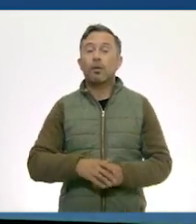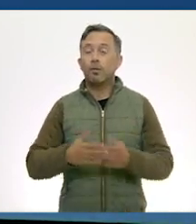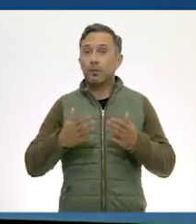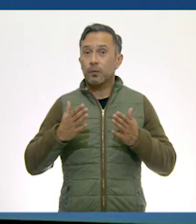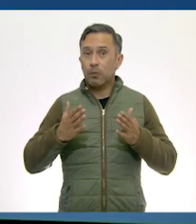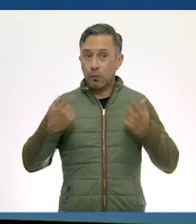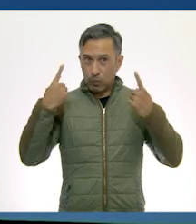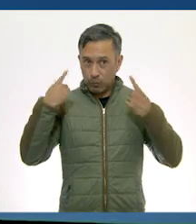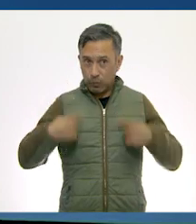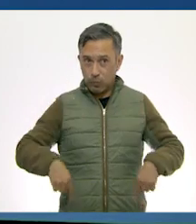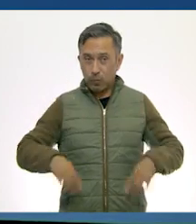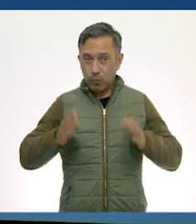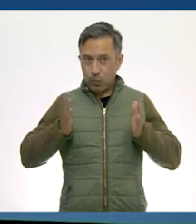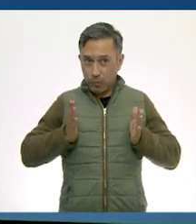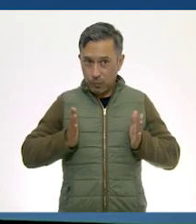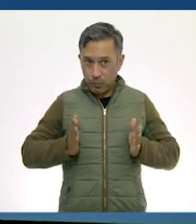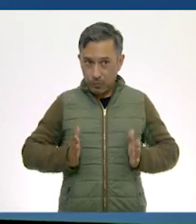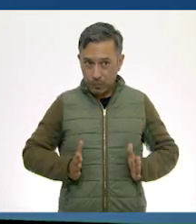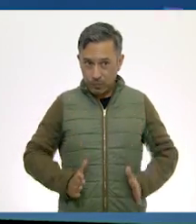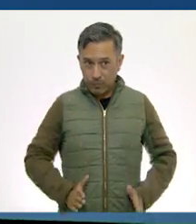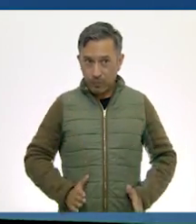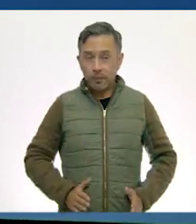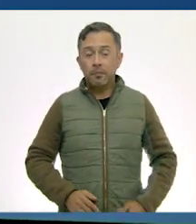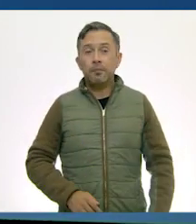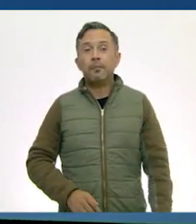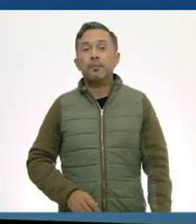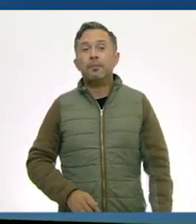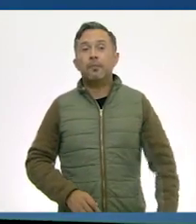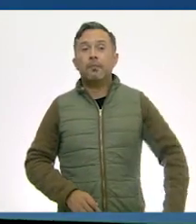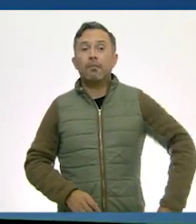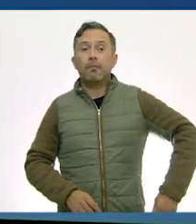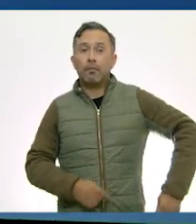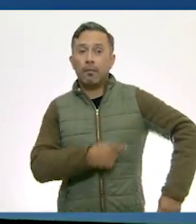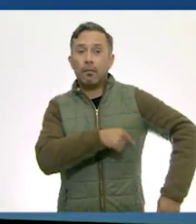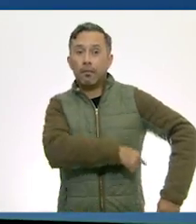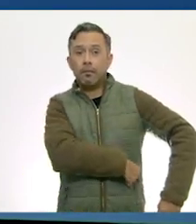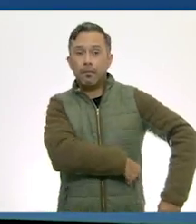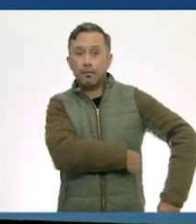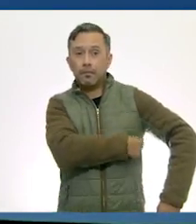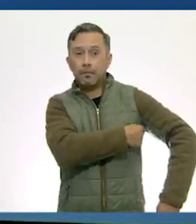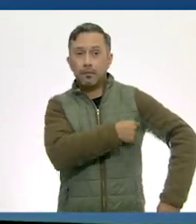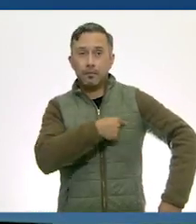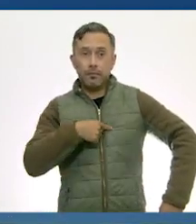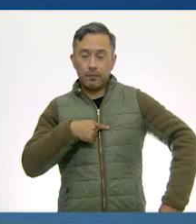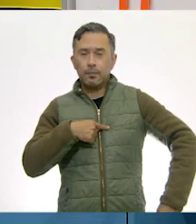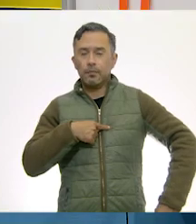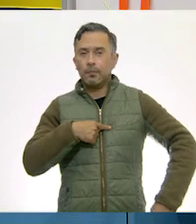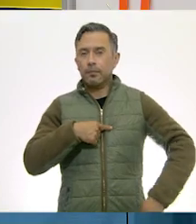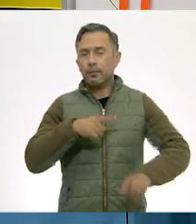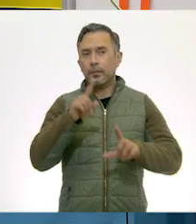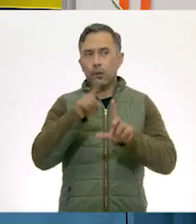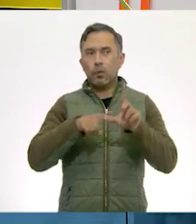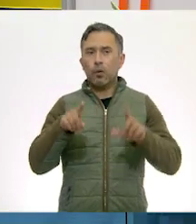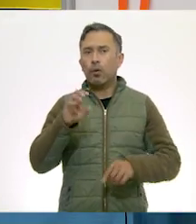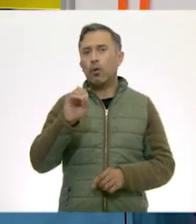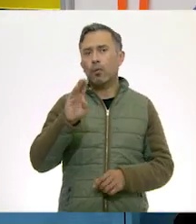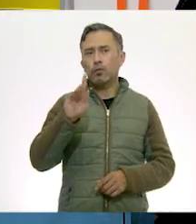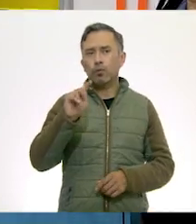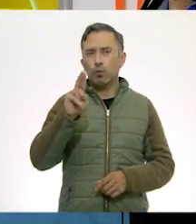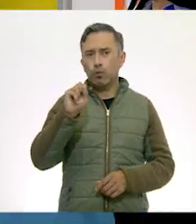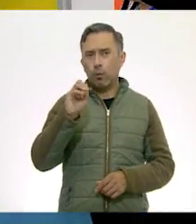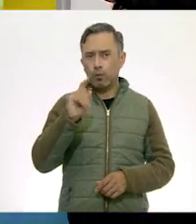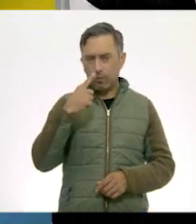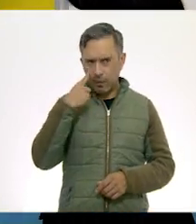una recta y alzas el brazo para formar un ángulo obtuso. Ok. El